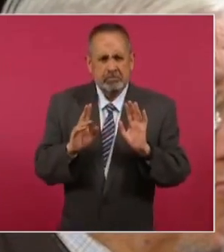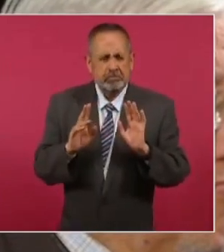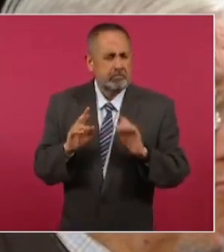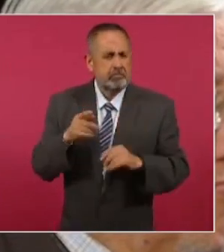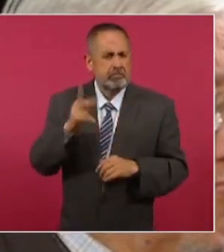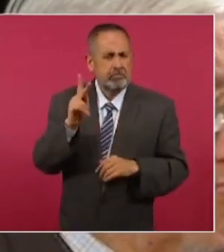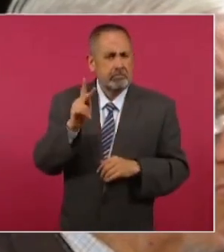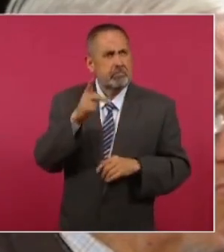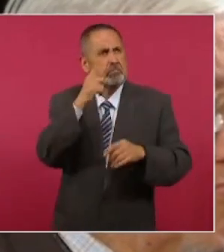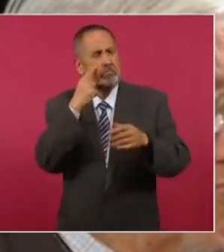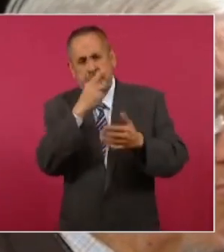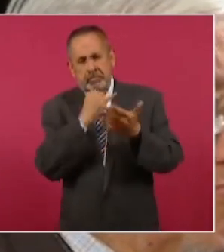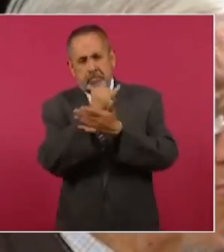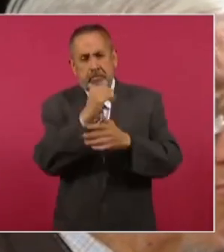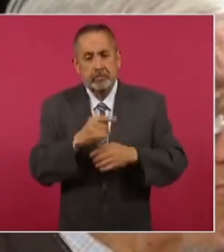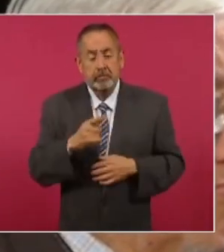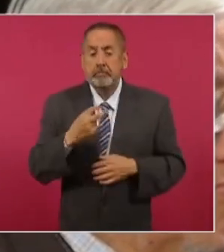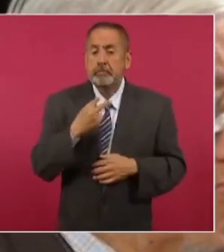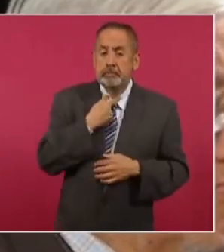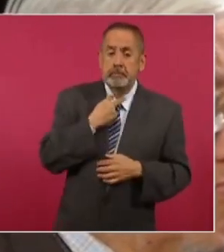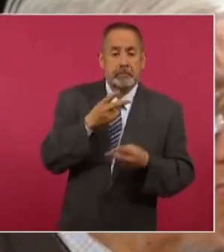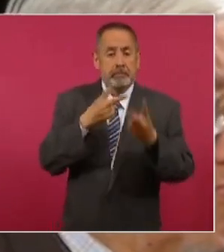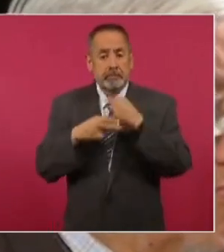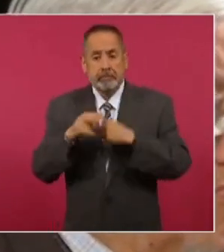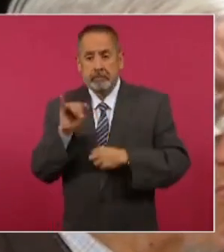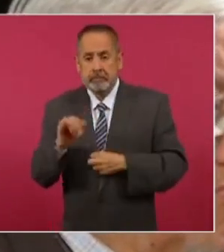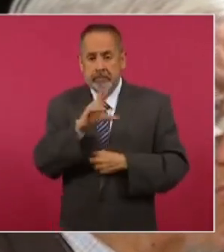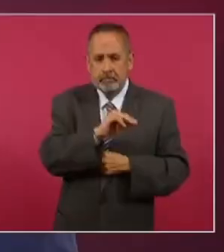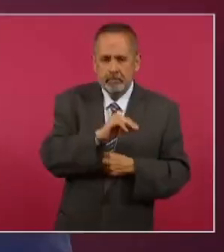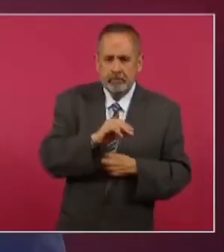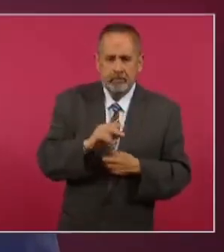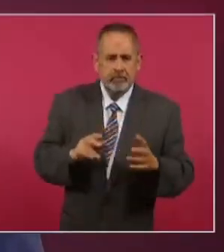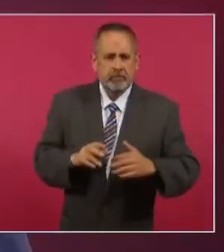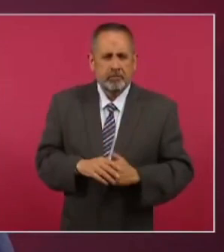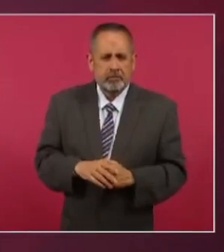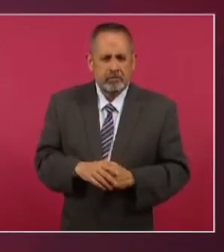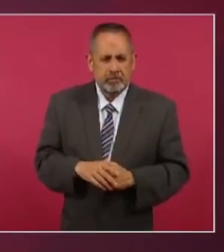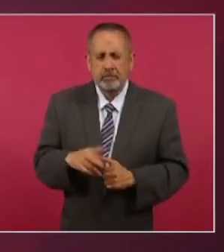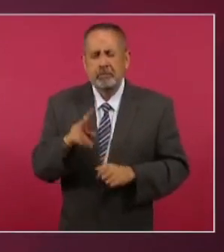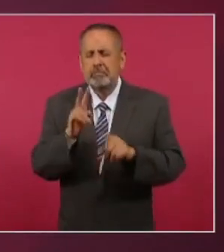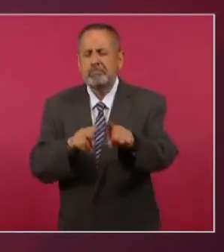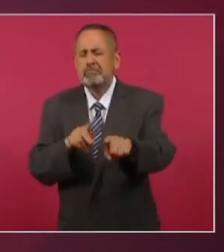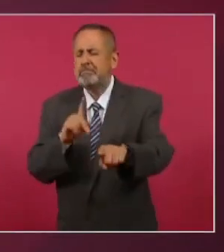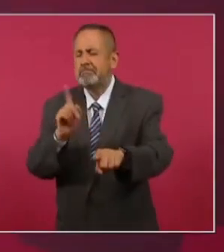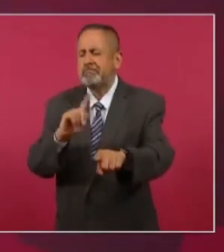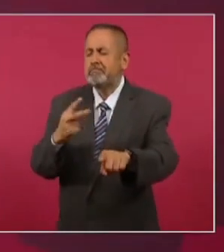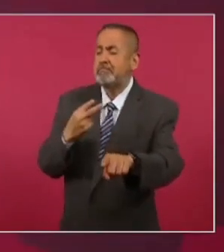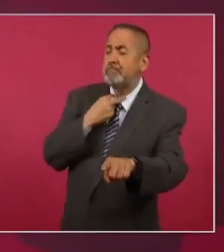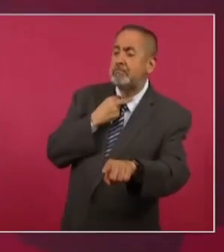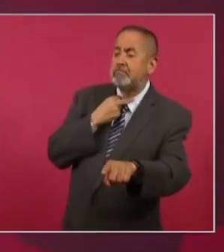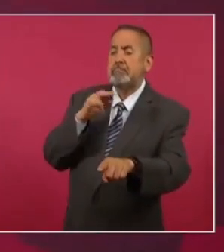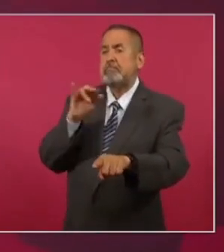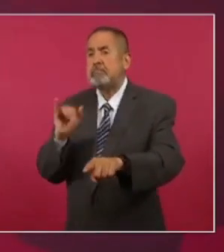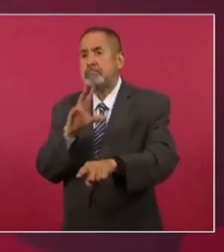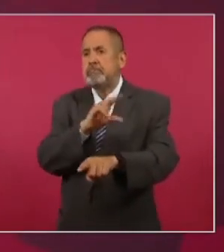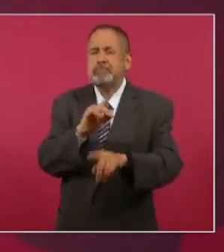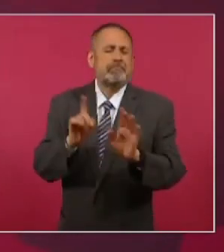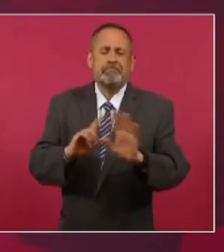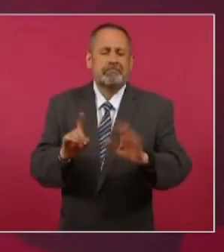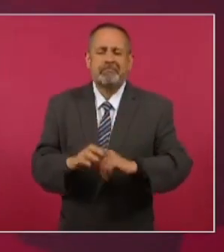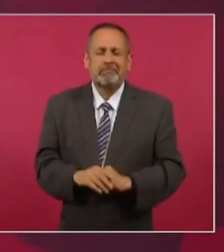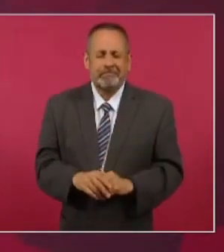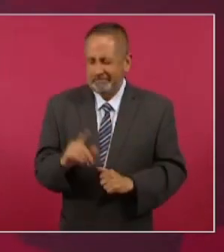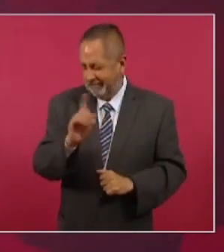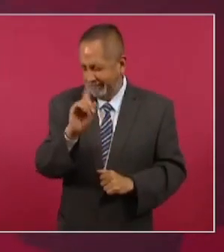decidan y el que está en el entredicho de viajar o no necesita saber esta es una